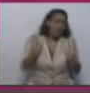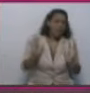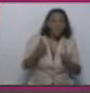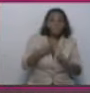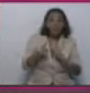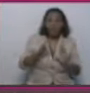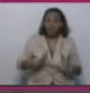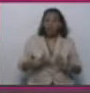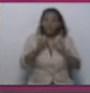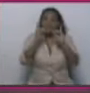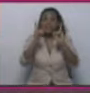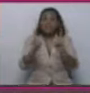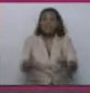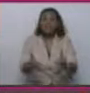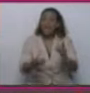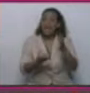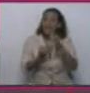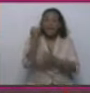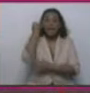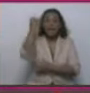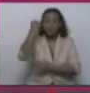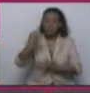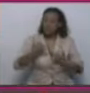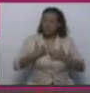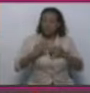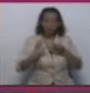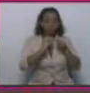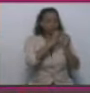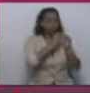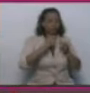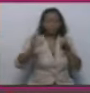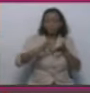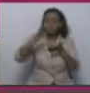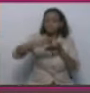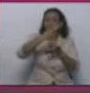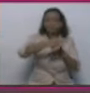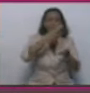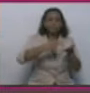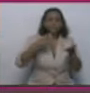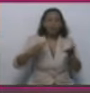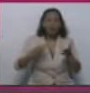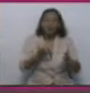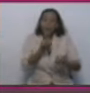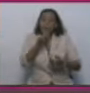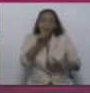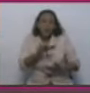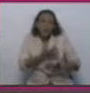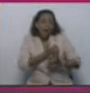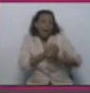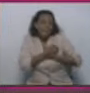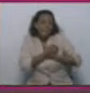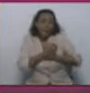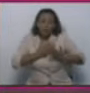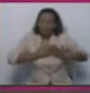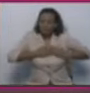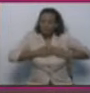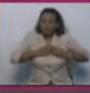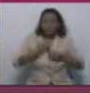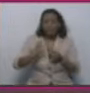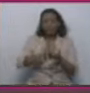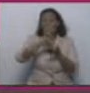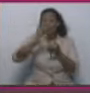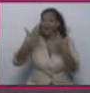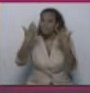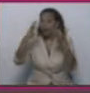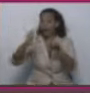ellas han apostado a la creación con sus manos. Estas muñecas son hechas con amor y corazón a mano,